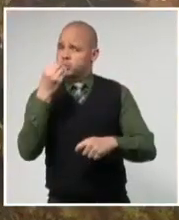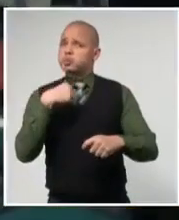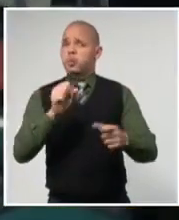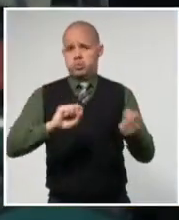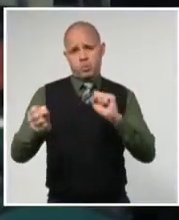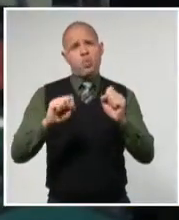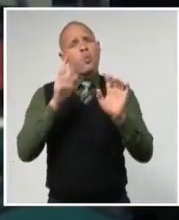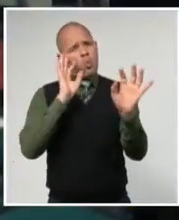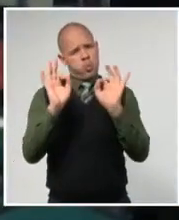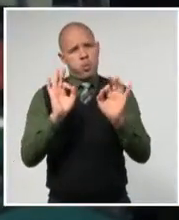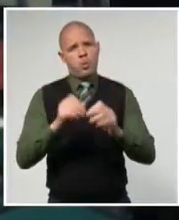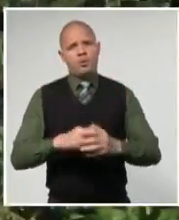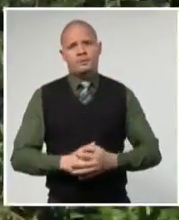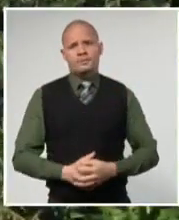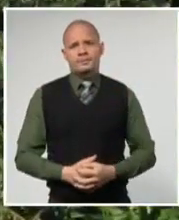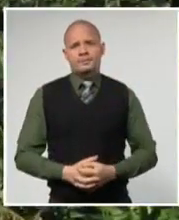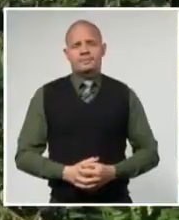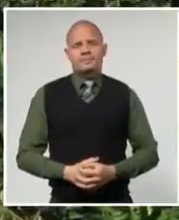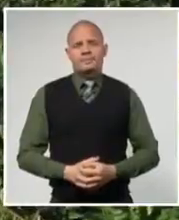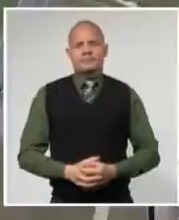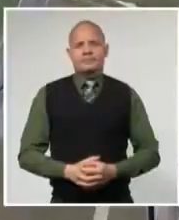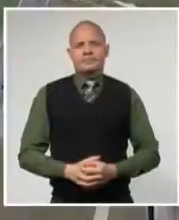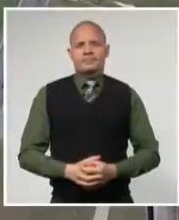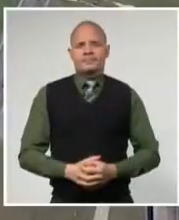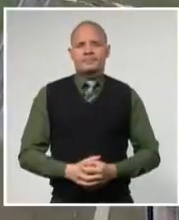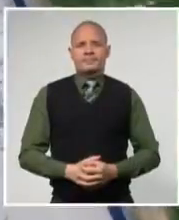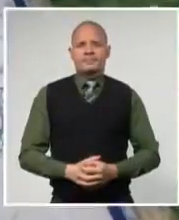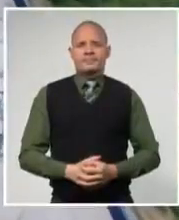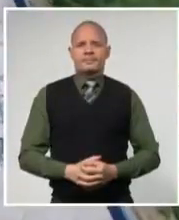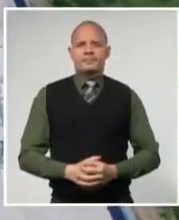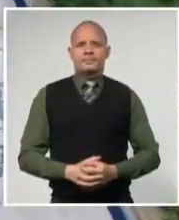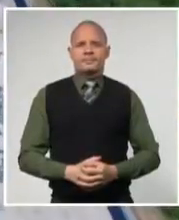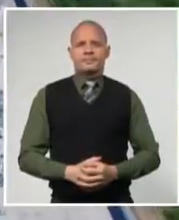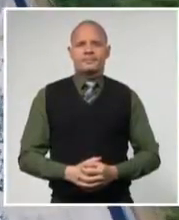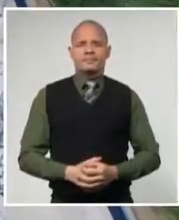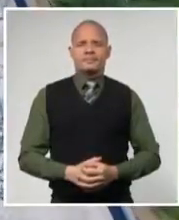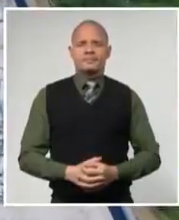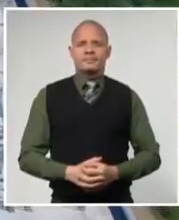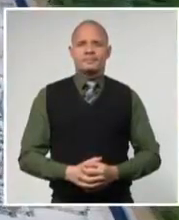Bernardo Espinosa, Sistema Informativo de la Televisión Cubana.